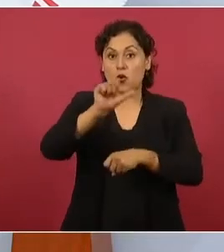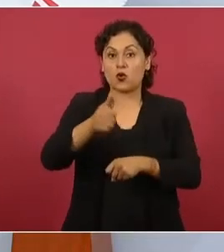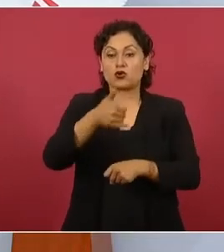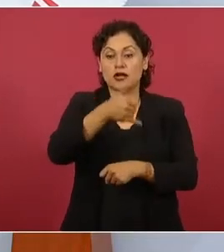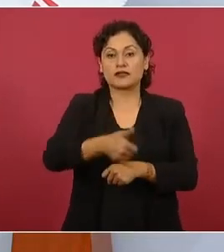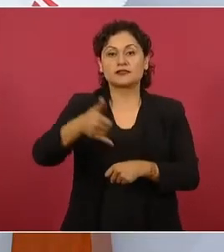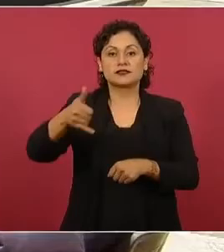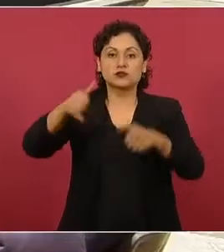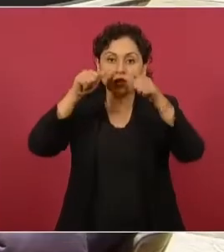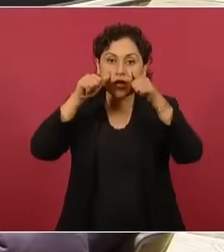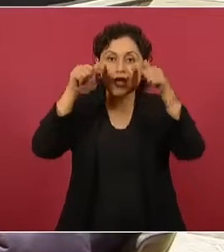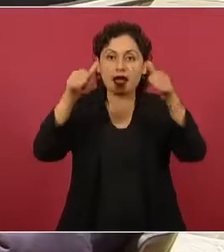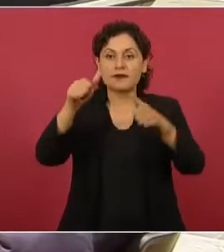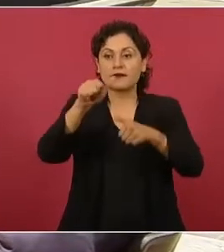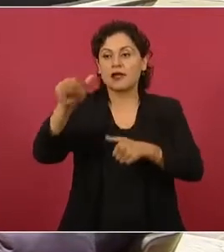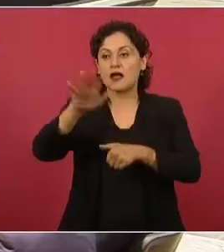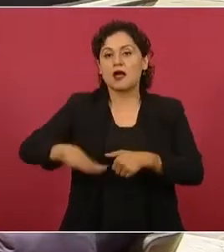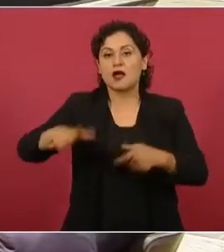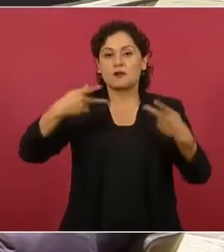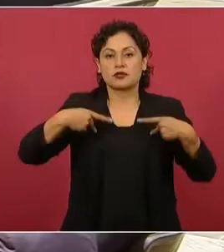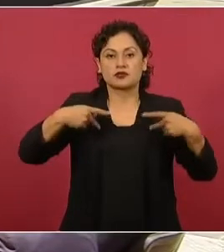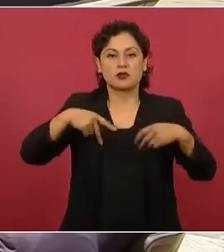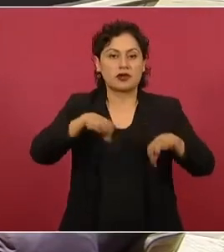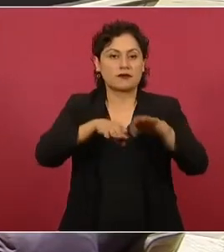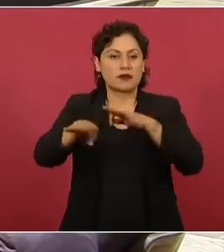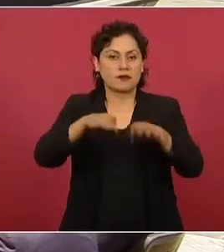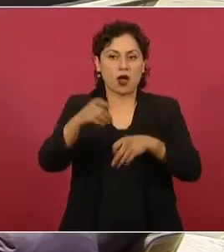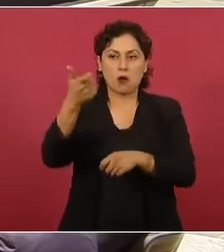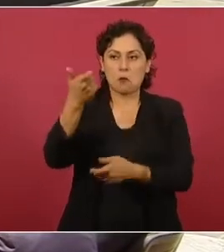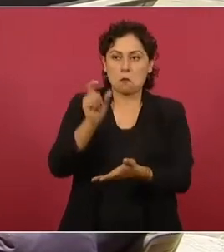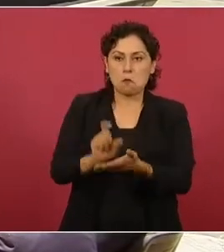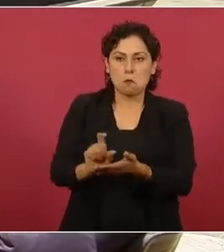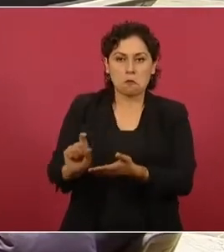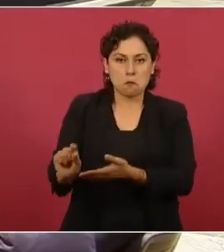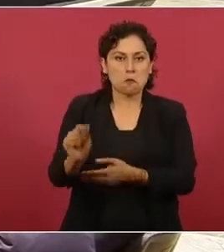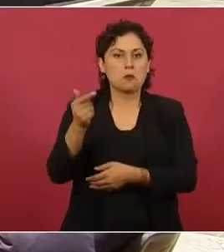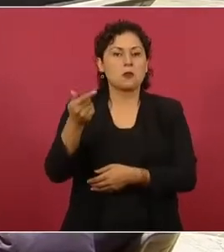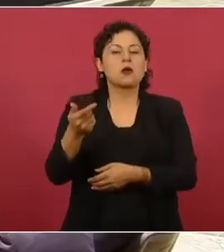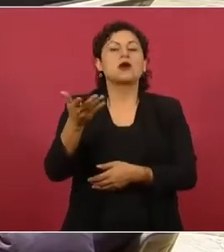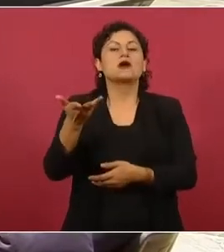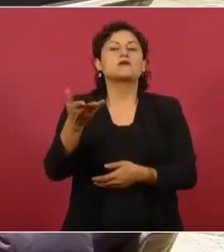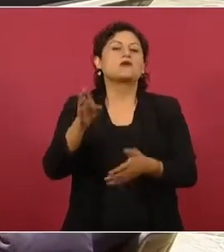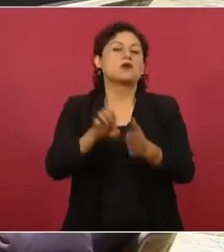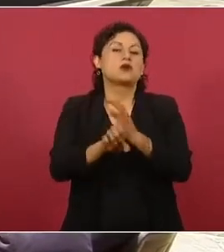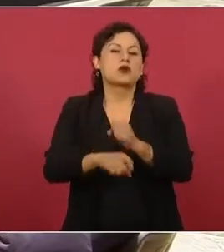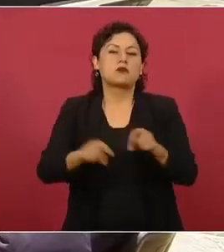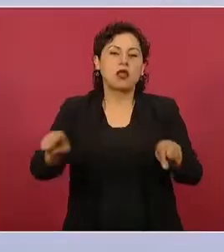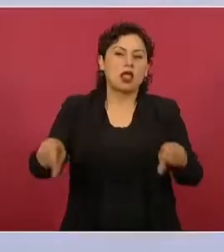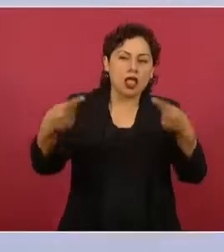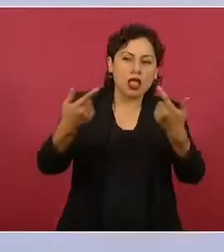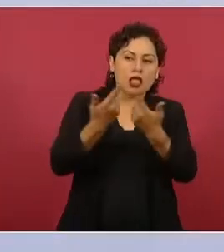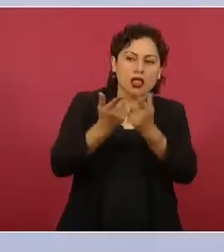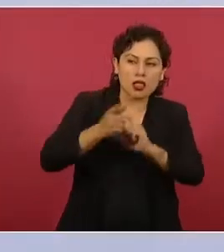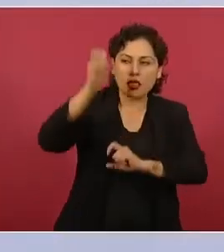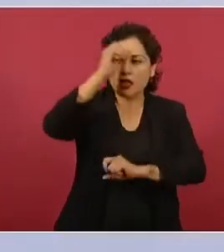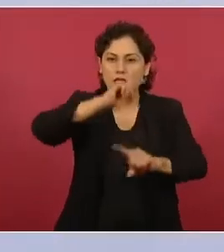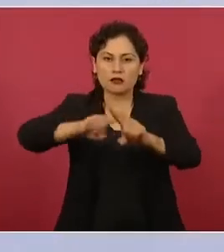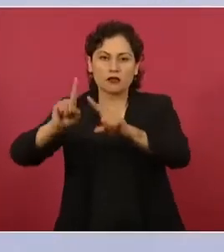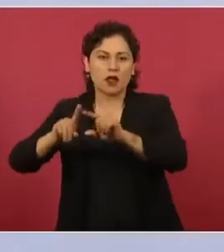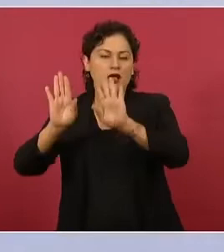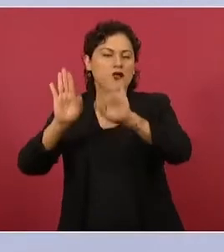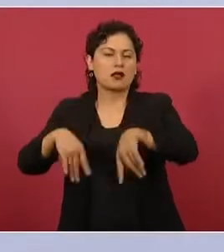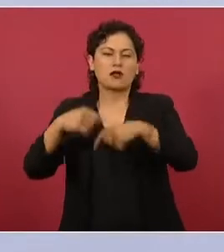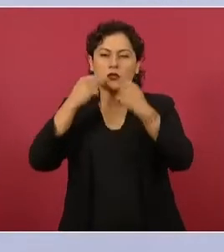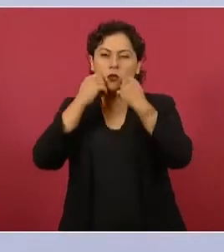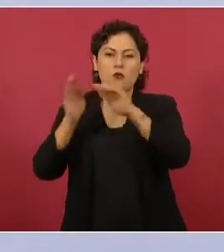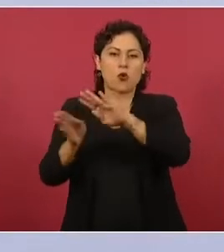de los trabajadores que menos tienen, combatiendo la corrupción, los conflictos de interés o de grupo. Como lo he dicho, en la